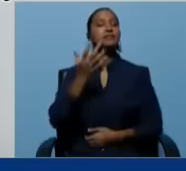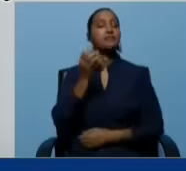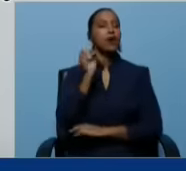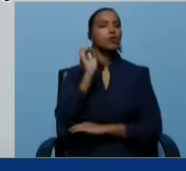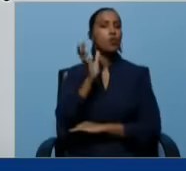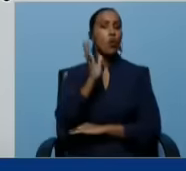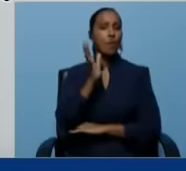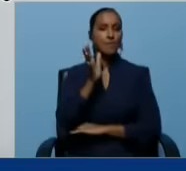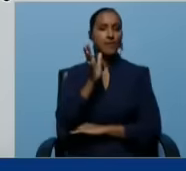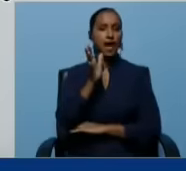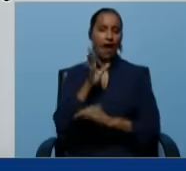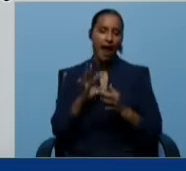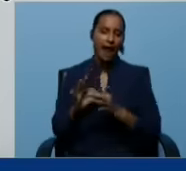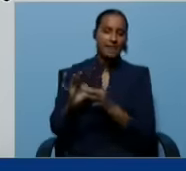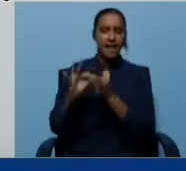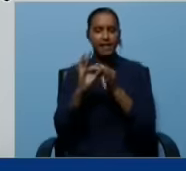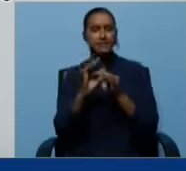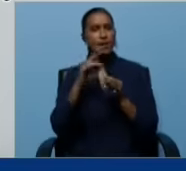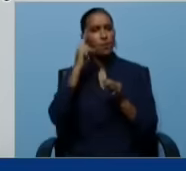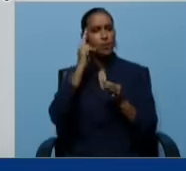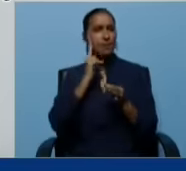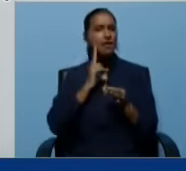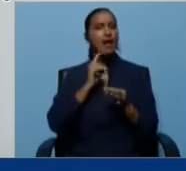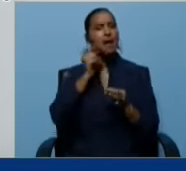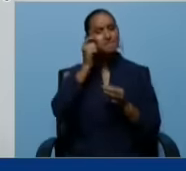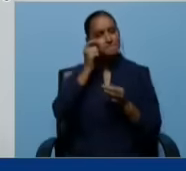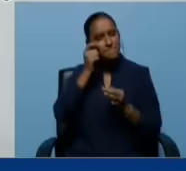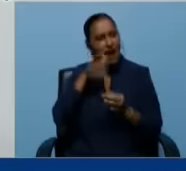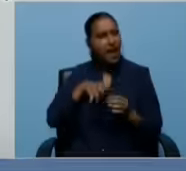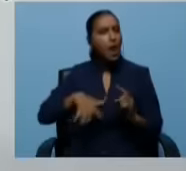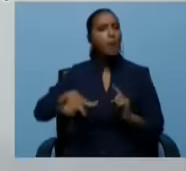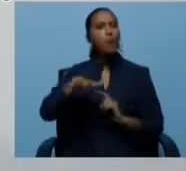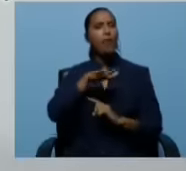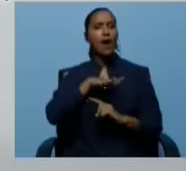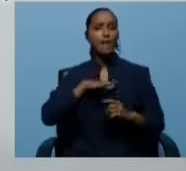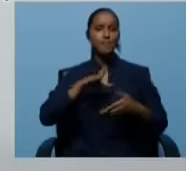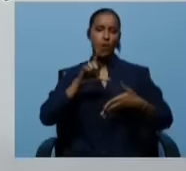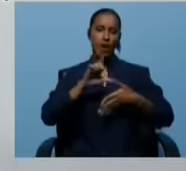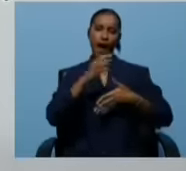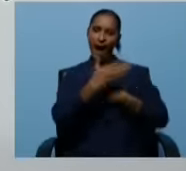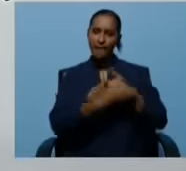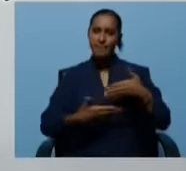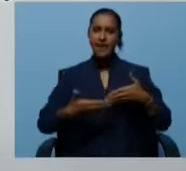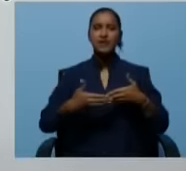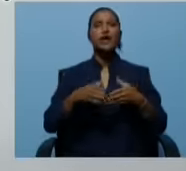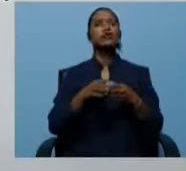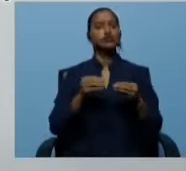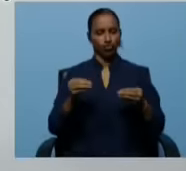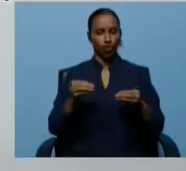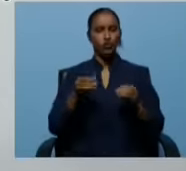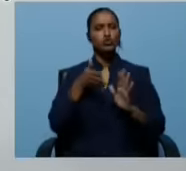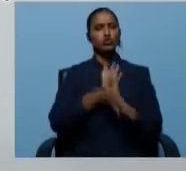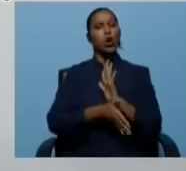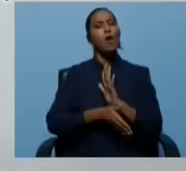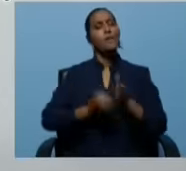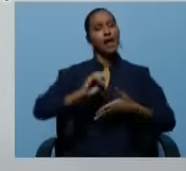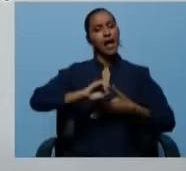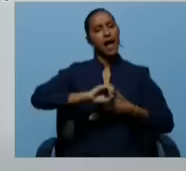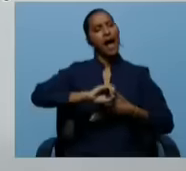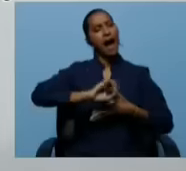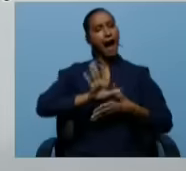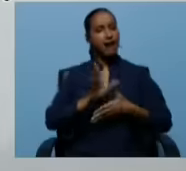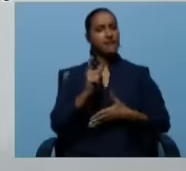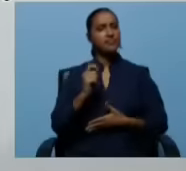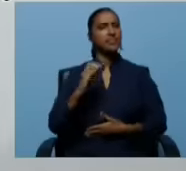de la Alianza Bolivariana para los Pueblos de Nuestra América, Tratado de Comercio ALBA-TCP, para los compañeros